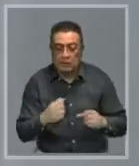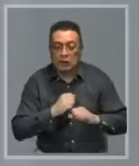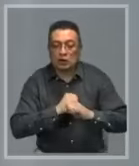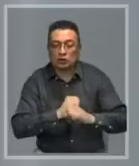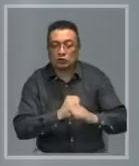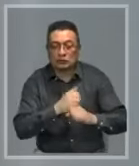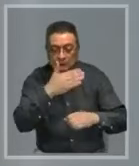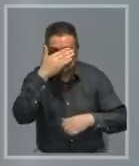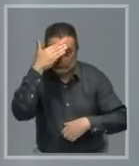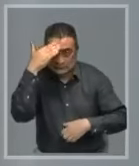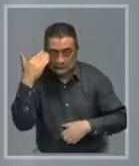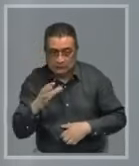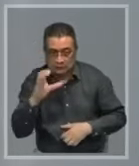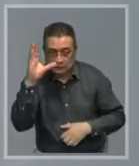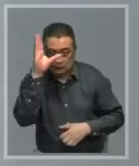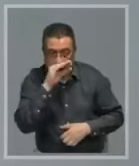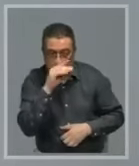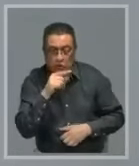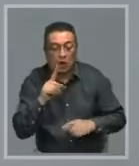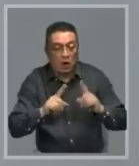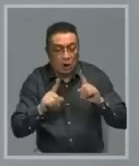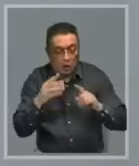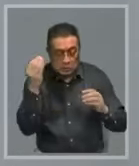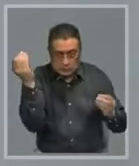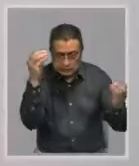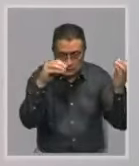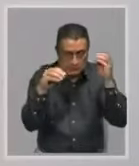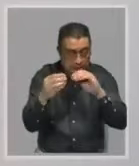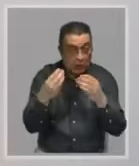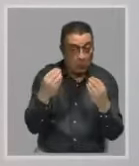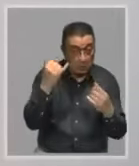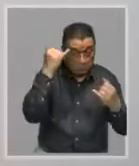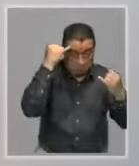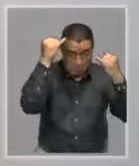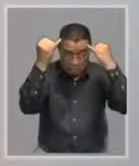noche, ideas más elaboradas y otras ingeniosas. ¿Con cuál se quedan ustedes?